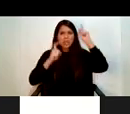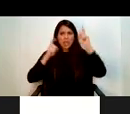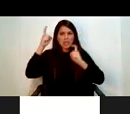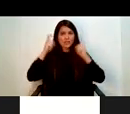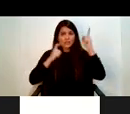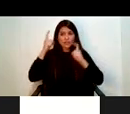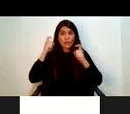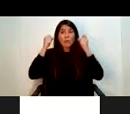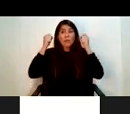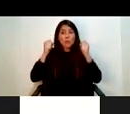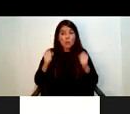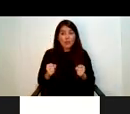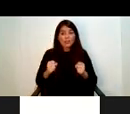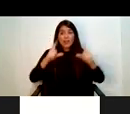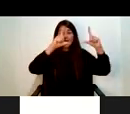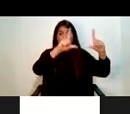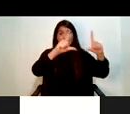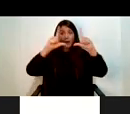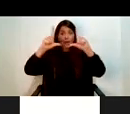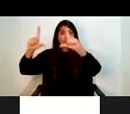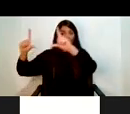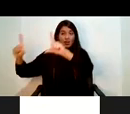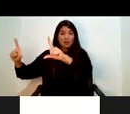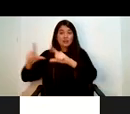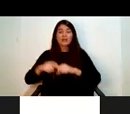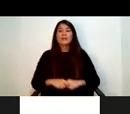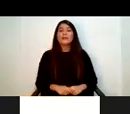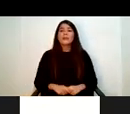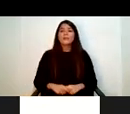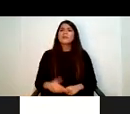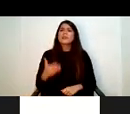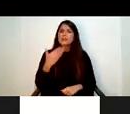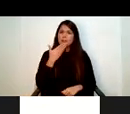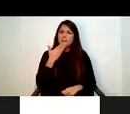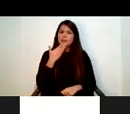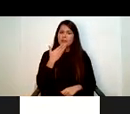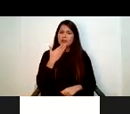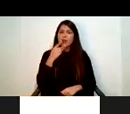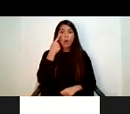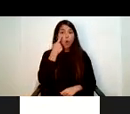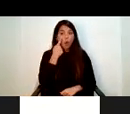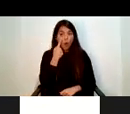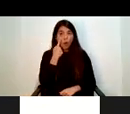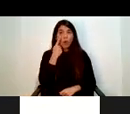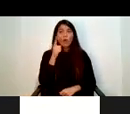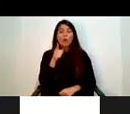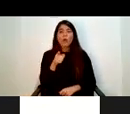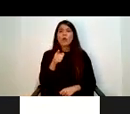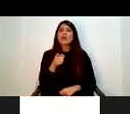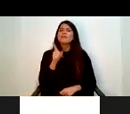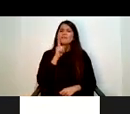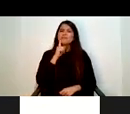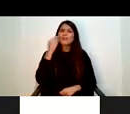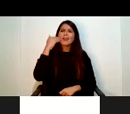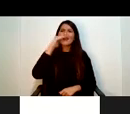ser a través de imágenes, y también poner mucho ojo en que vamos a tener niños con